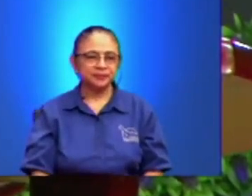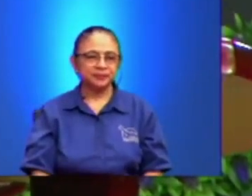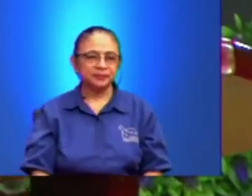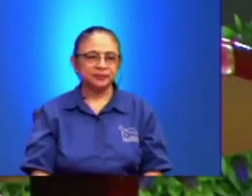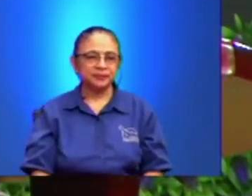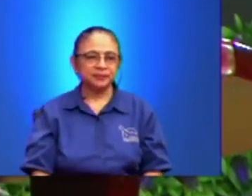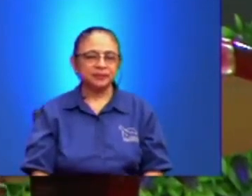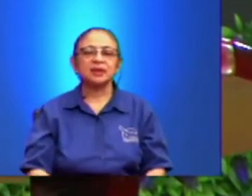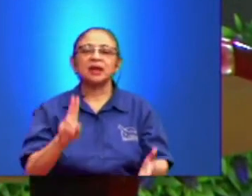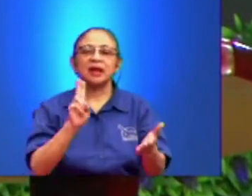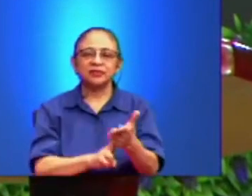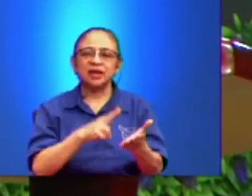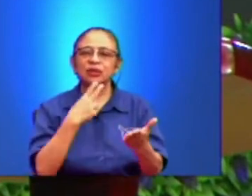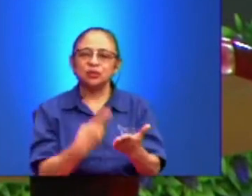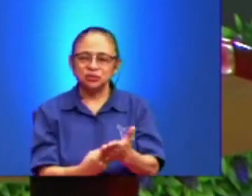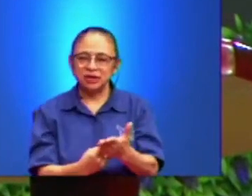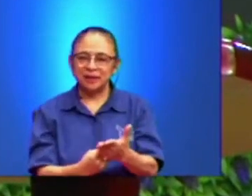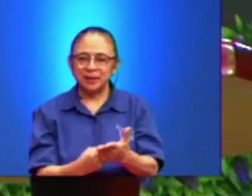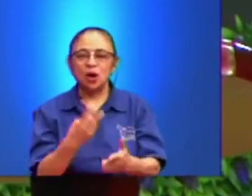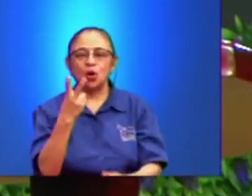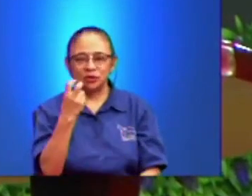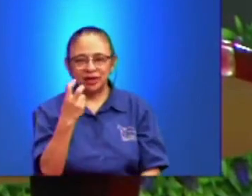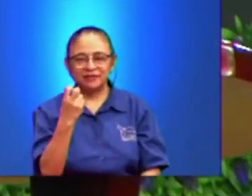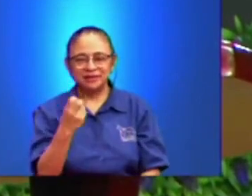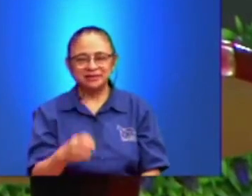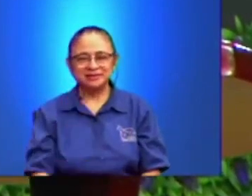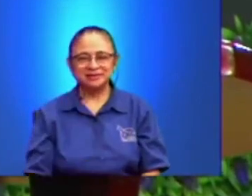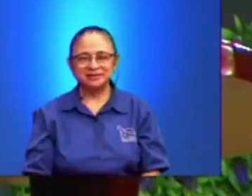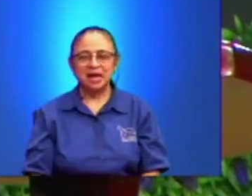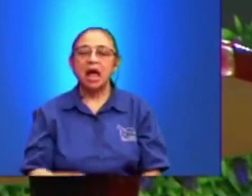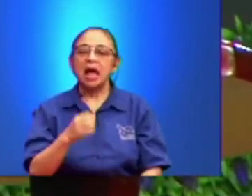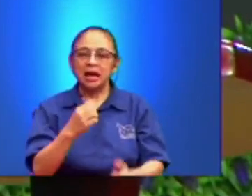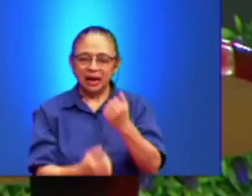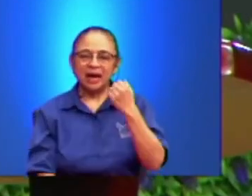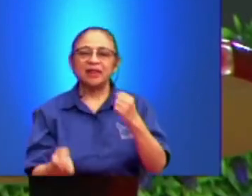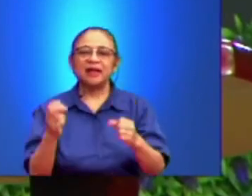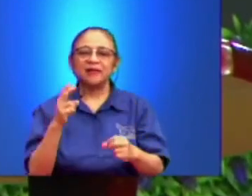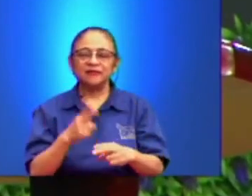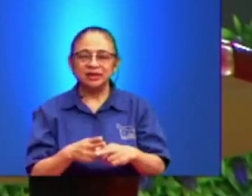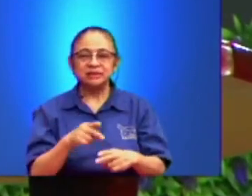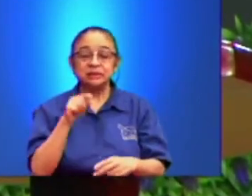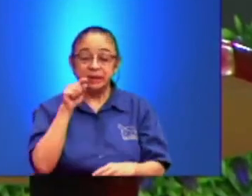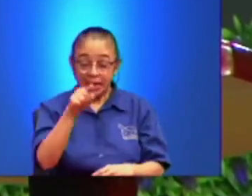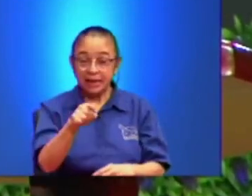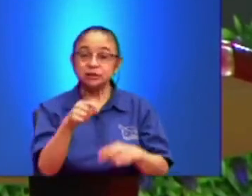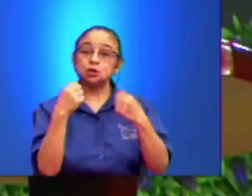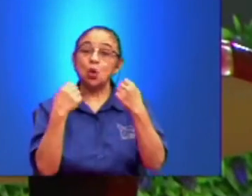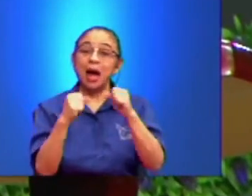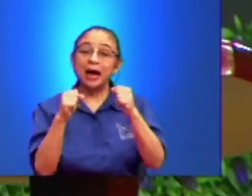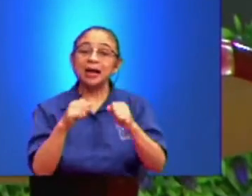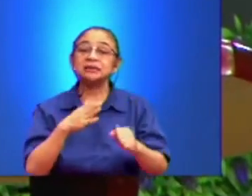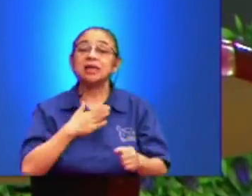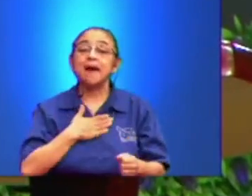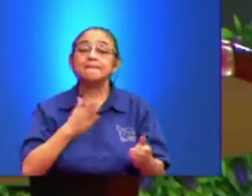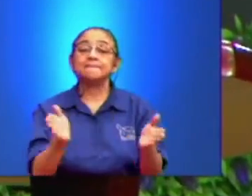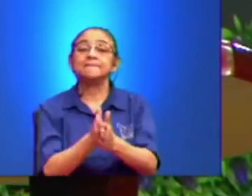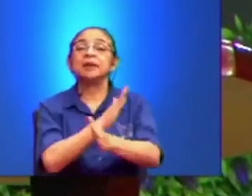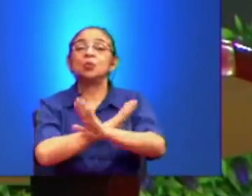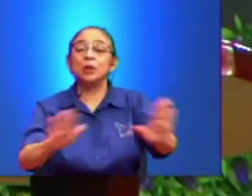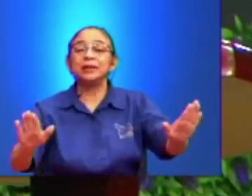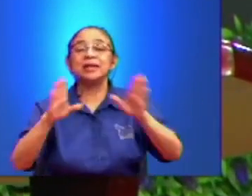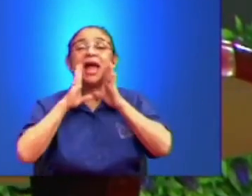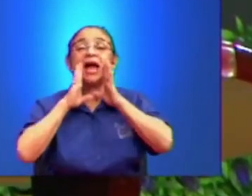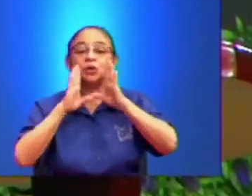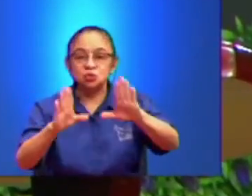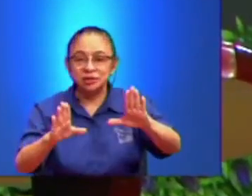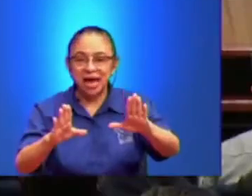traduzcan otra vez primero 511 26 cada vez que estáis mi muerte qué